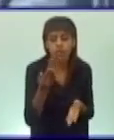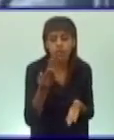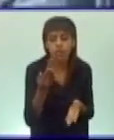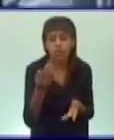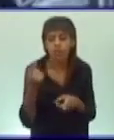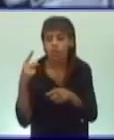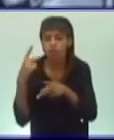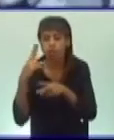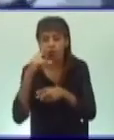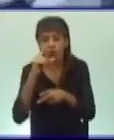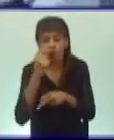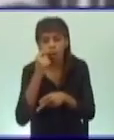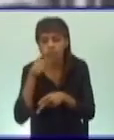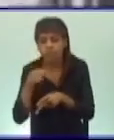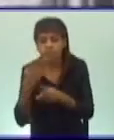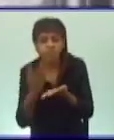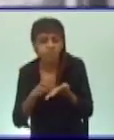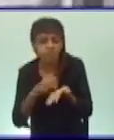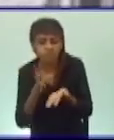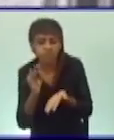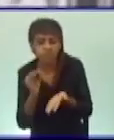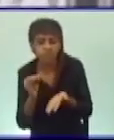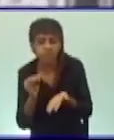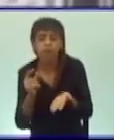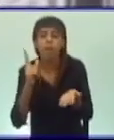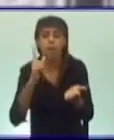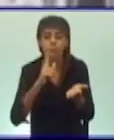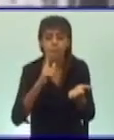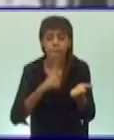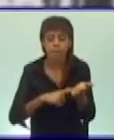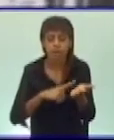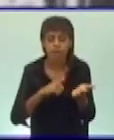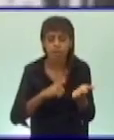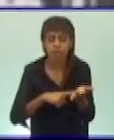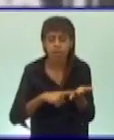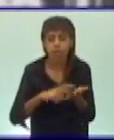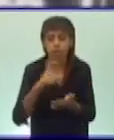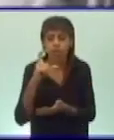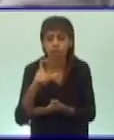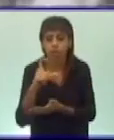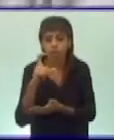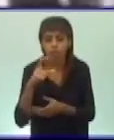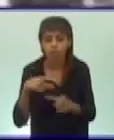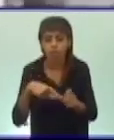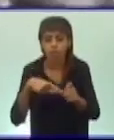los compañeros de acá. Partido Comunista de Cuba.